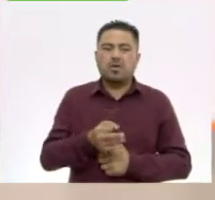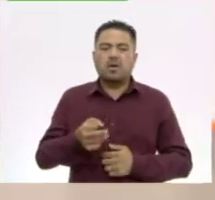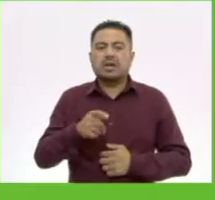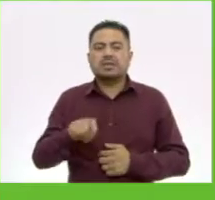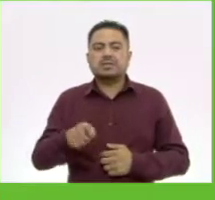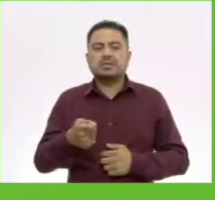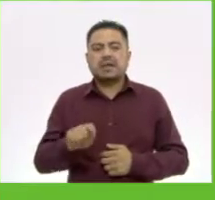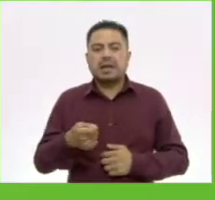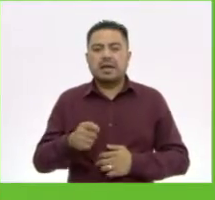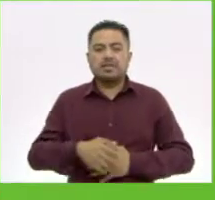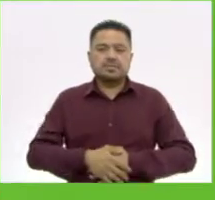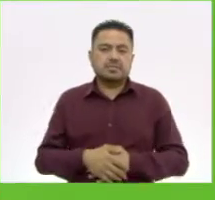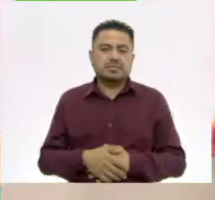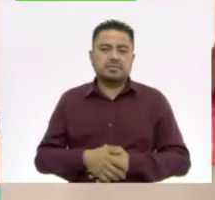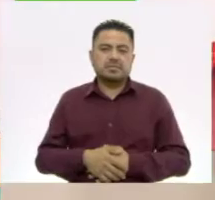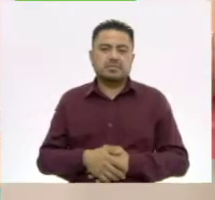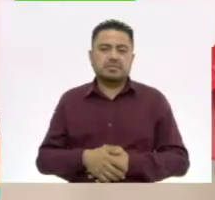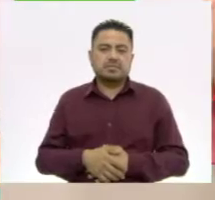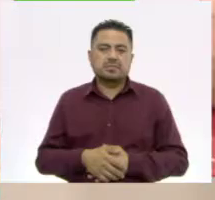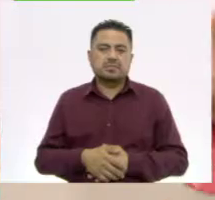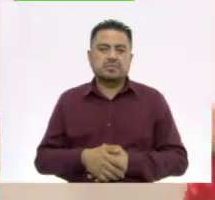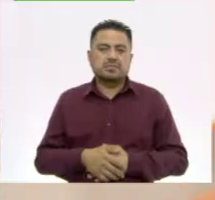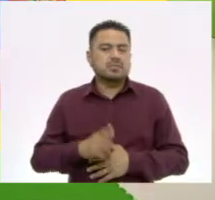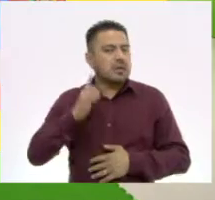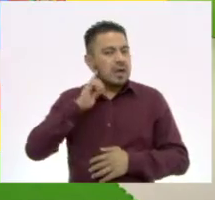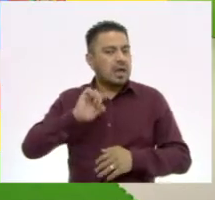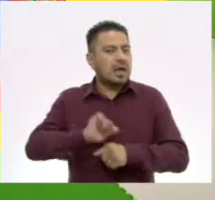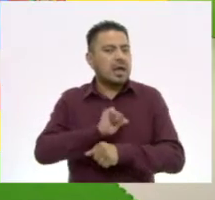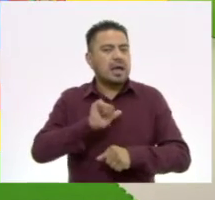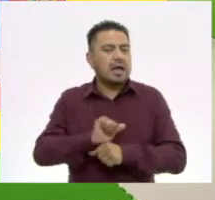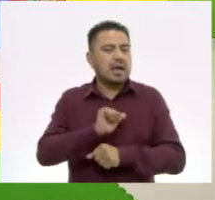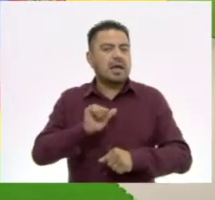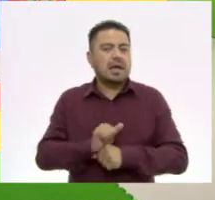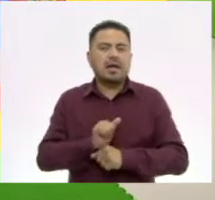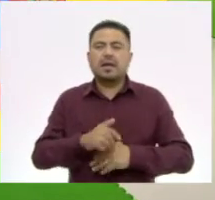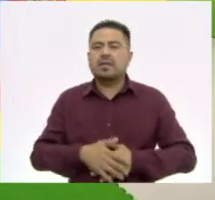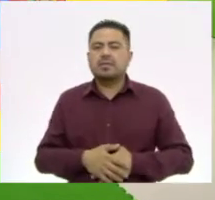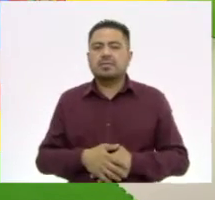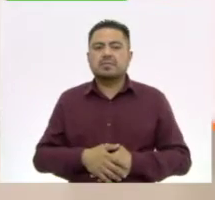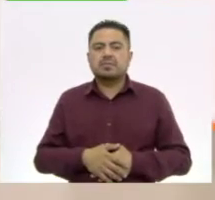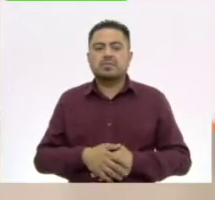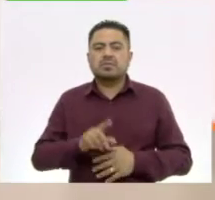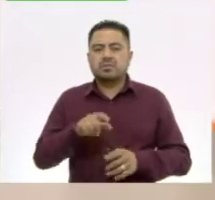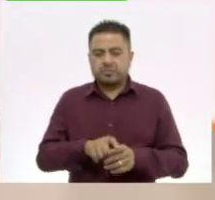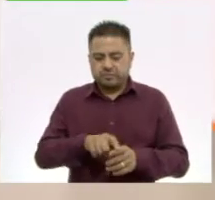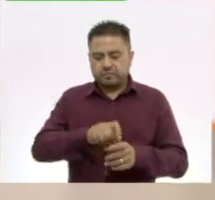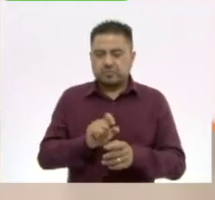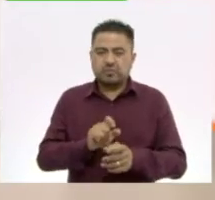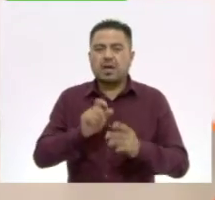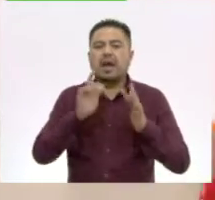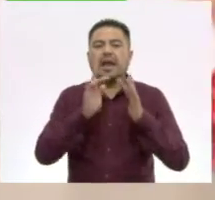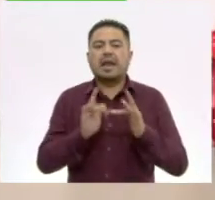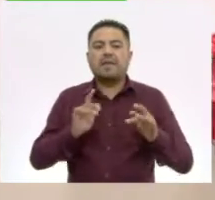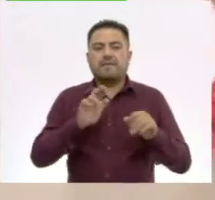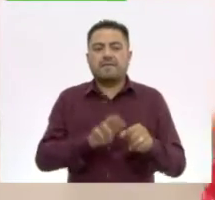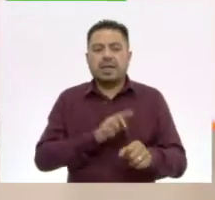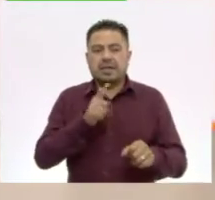vez y yo carro un gas